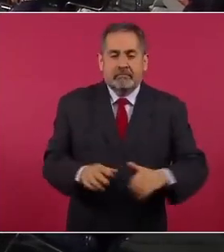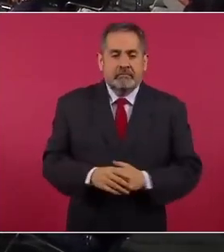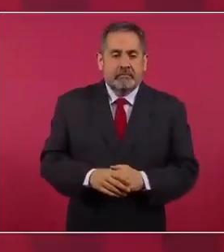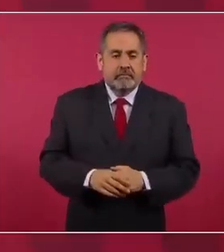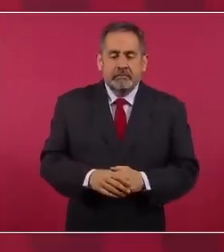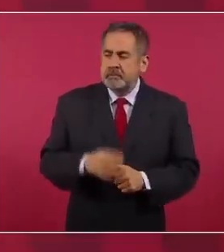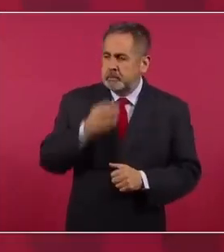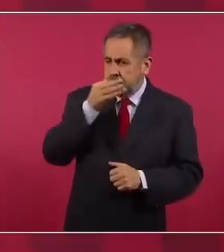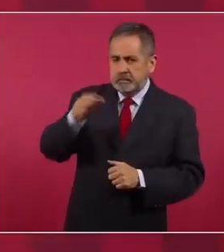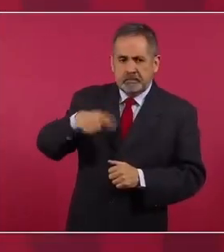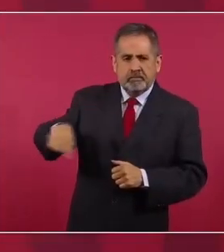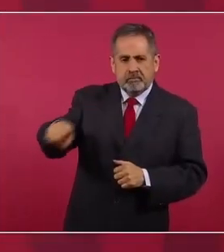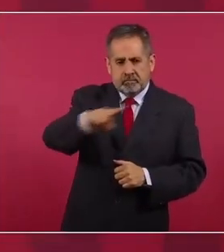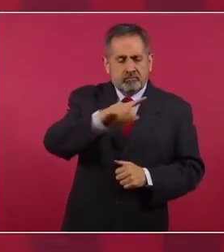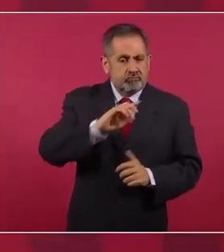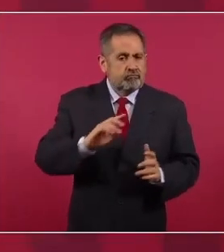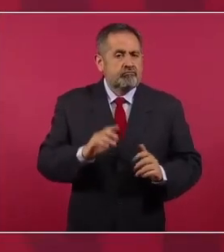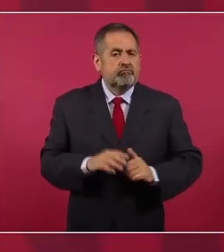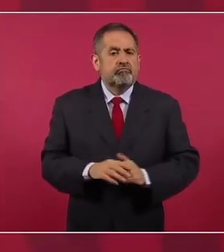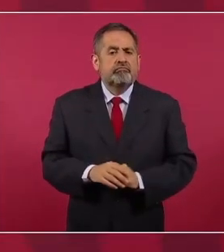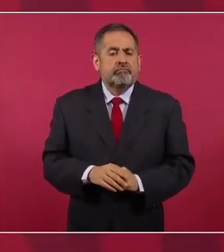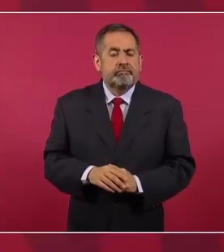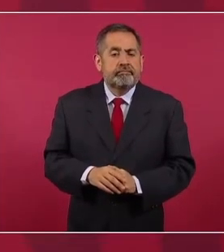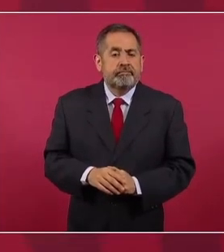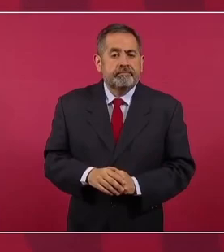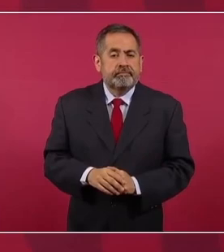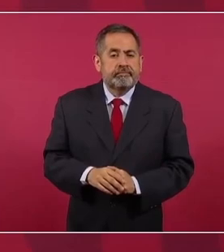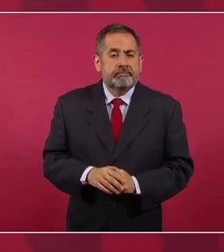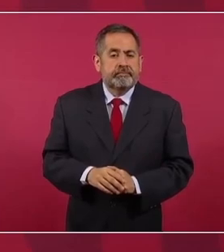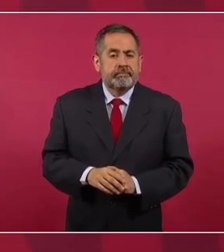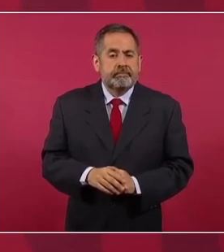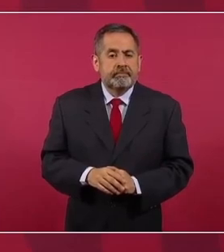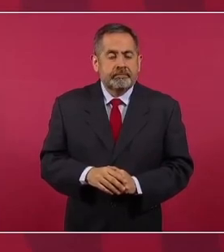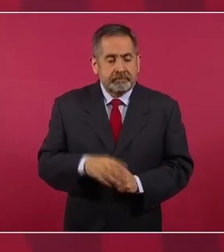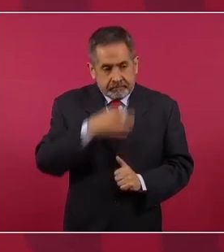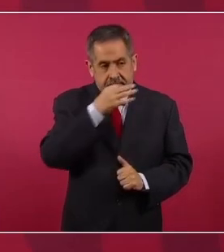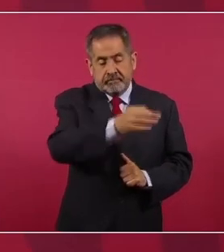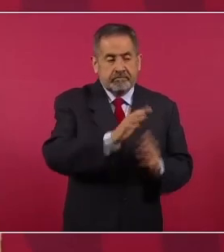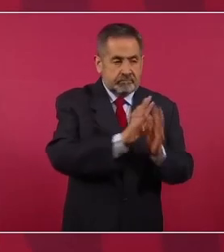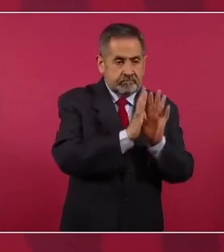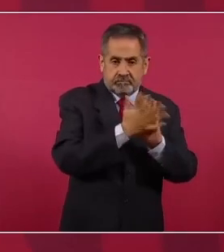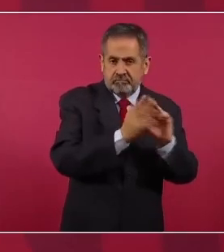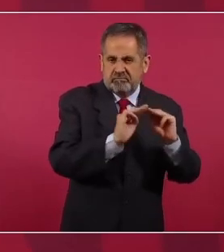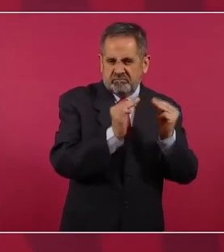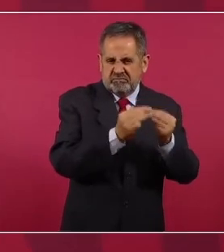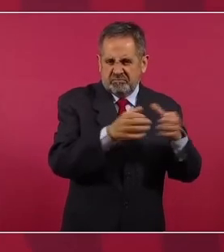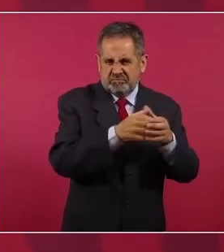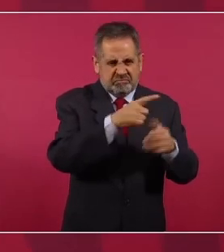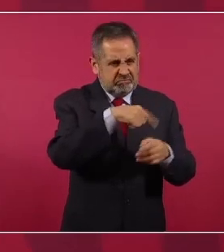ayuda a los de la delincuencia